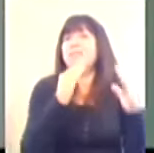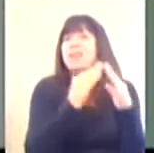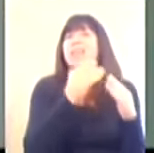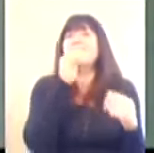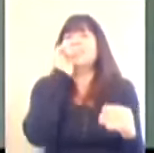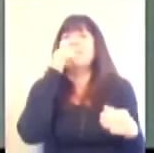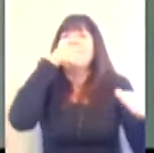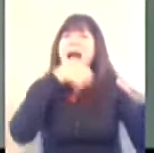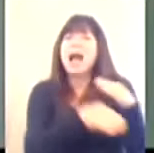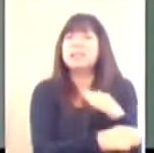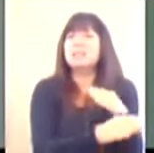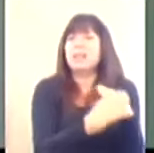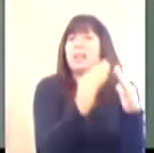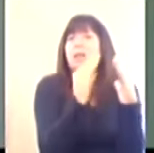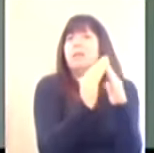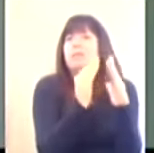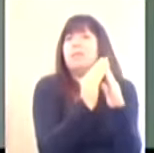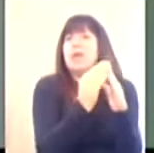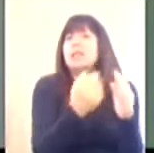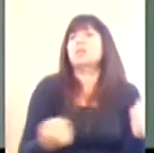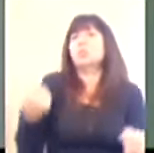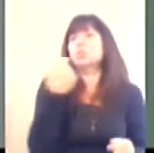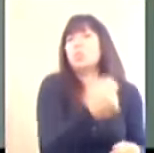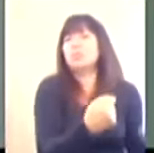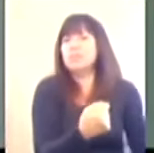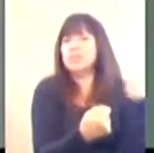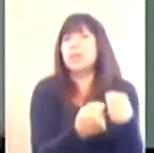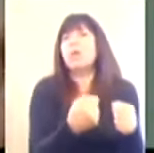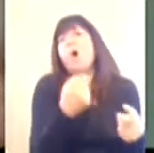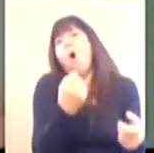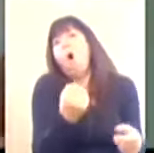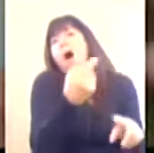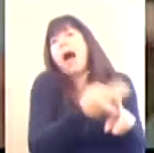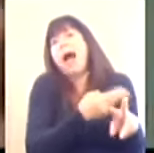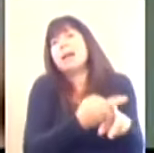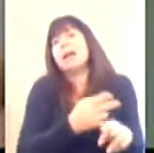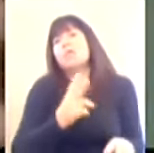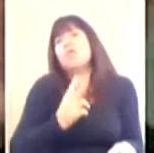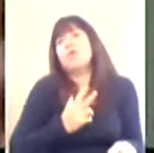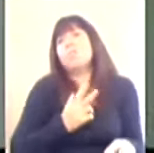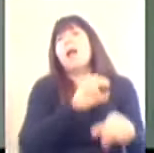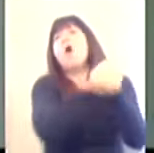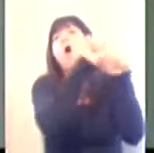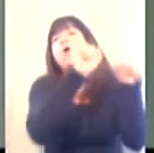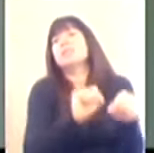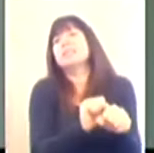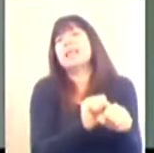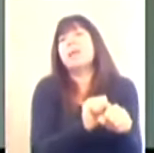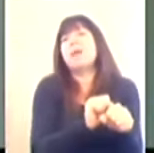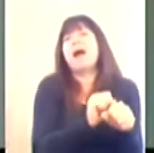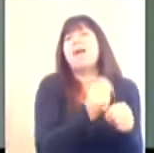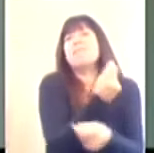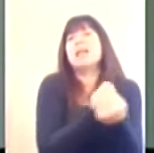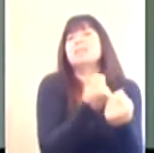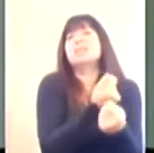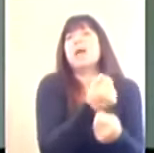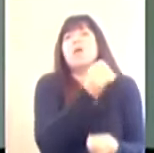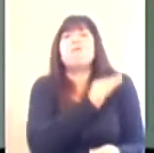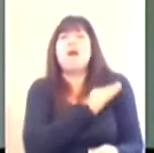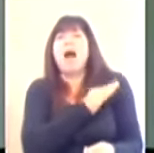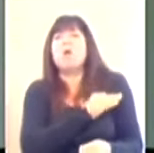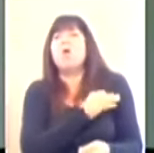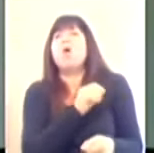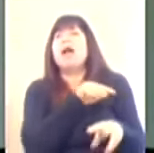vivienda a través de un subsidio, a través de un arriendo formal o a través del sistema financiero o la banca, finalmente, con un crédito